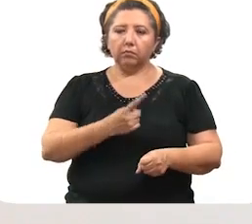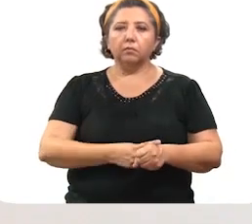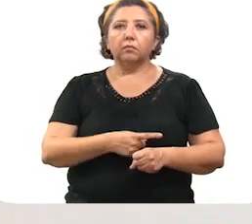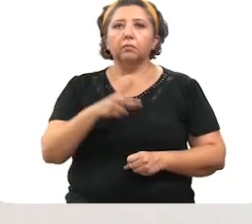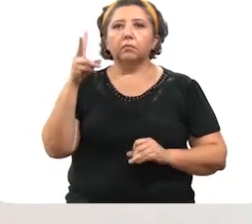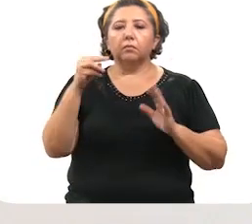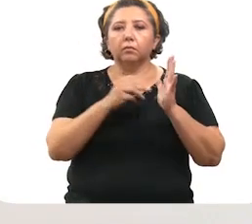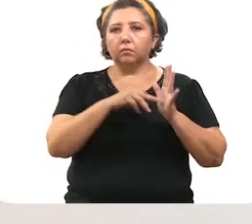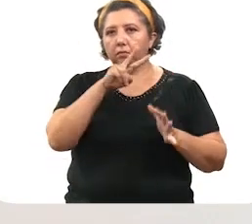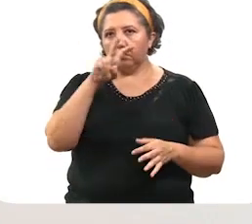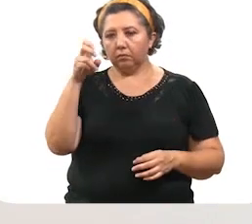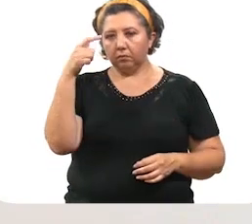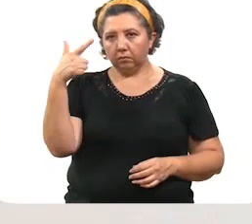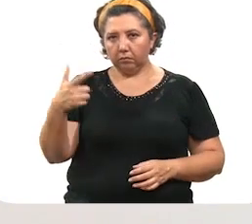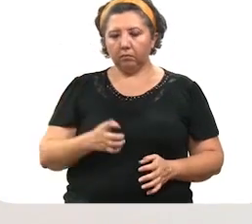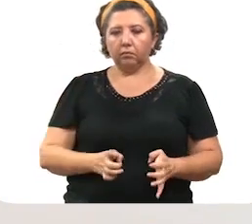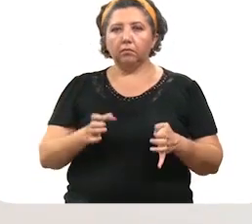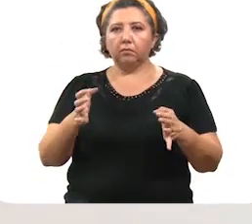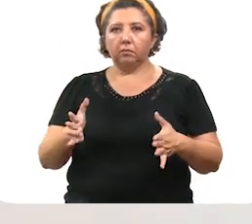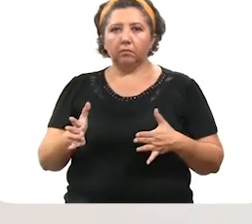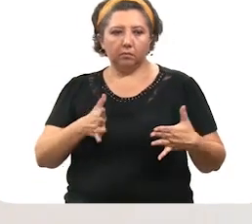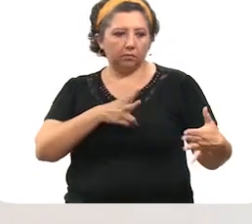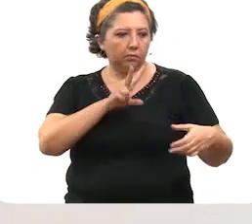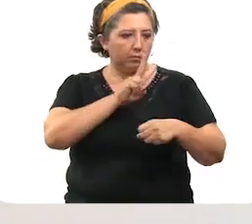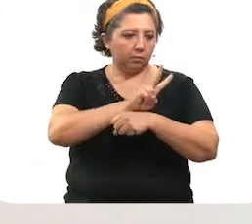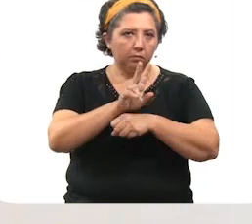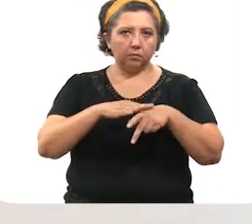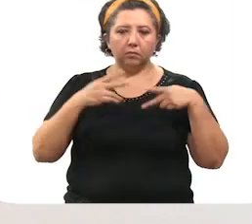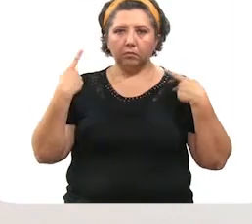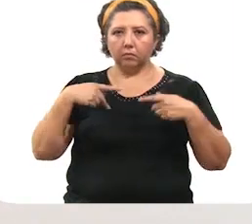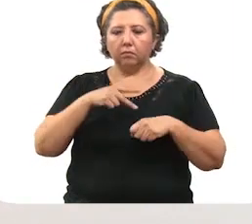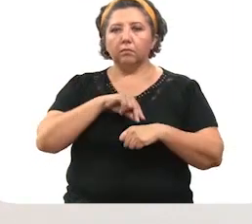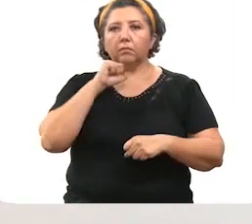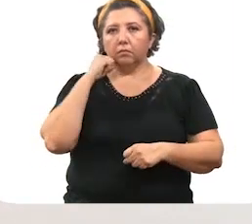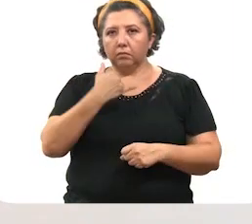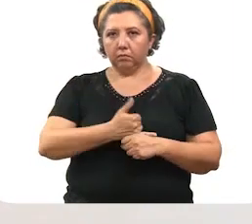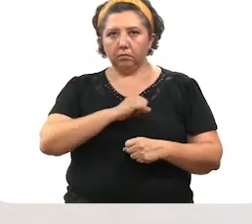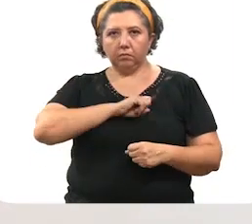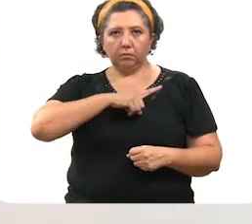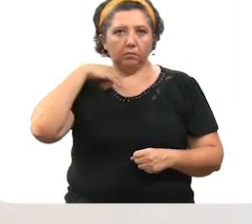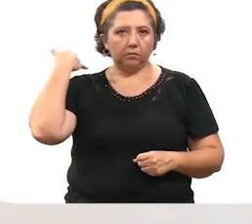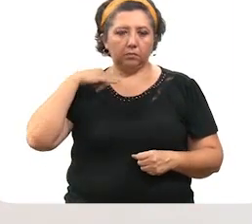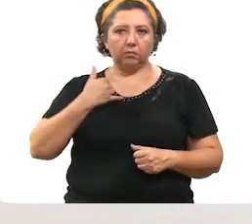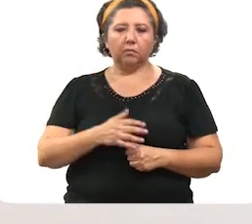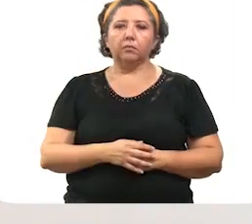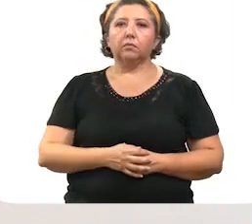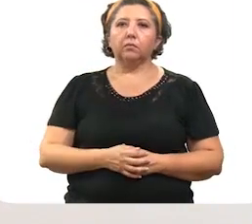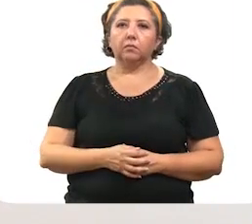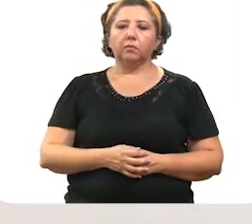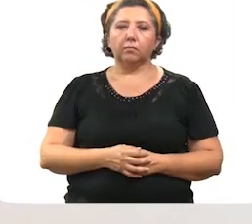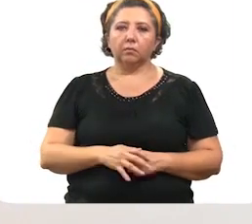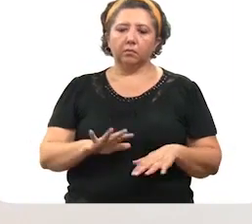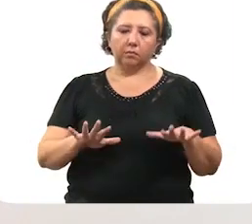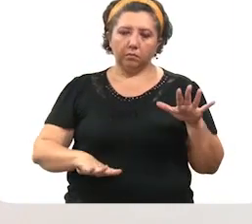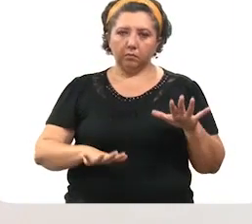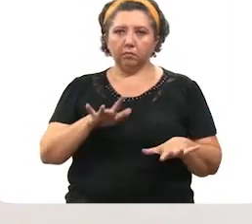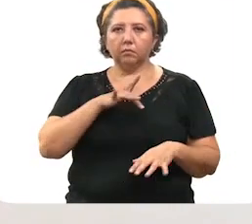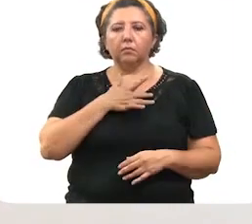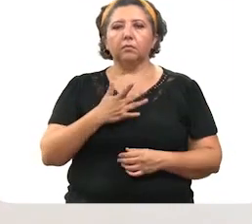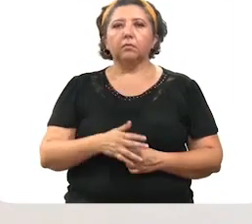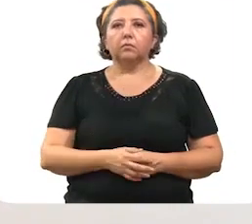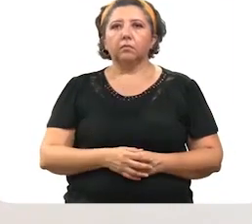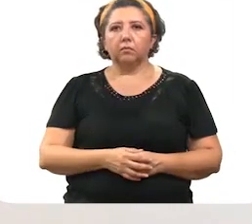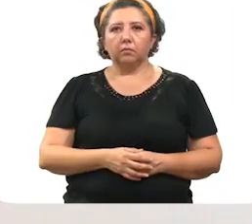activos, 2.207 están estables, aislados y monitoreados por personal médico de la Secretaría de Salud de Yucatán.